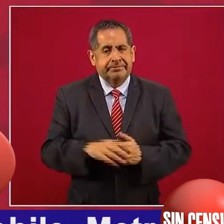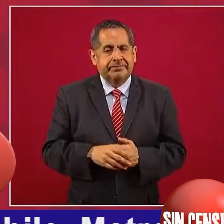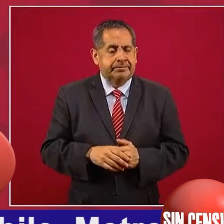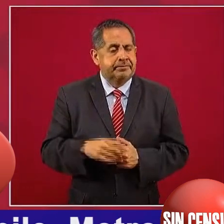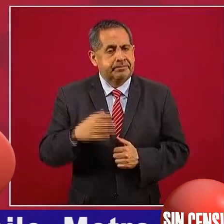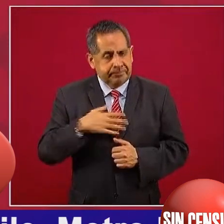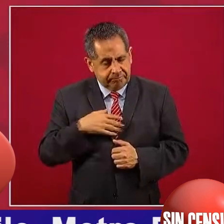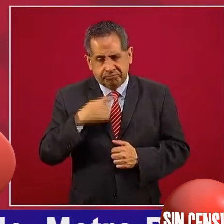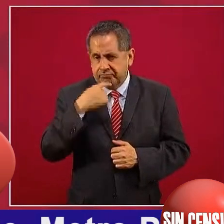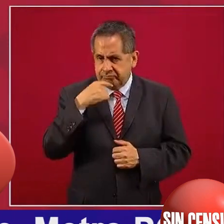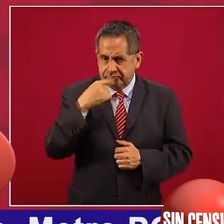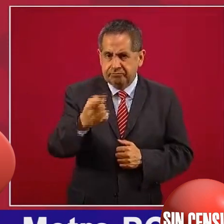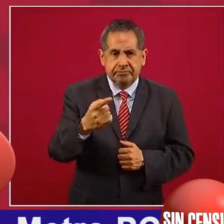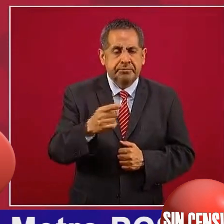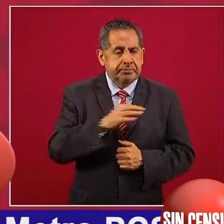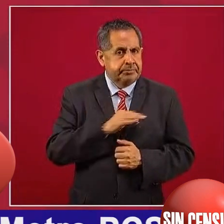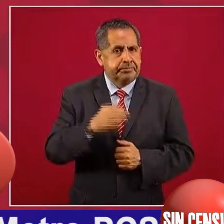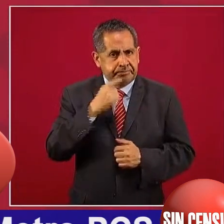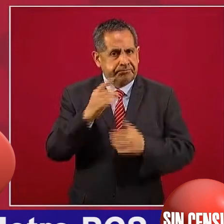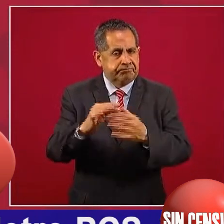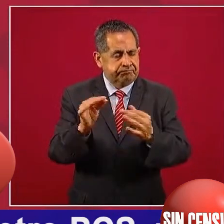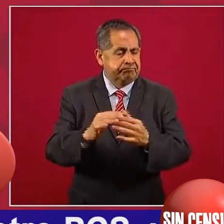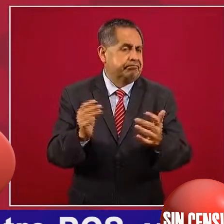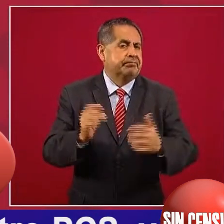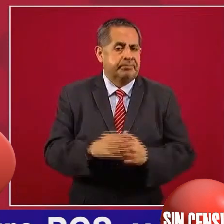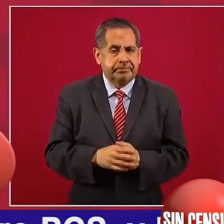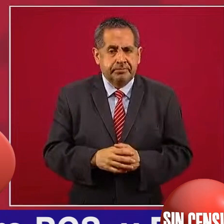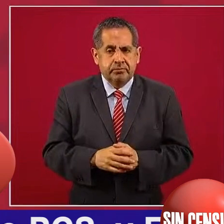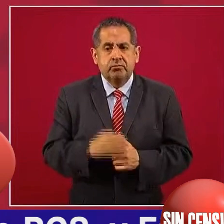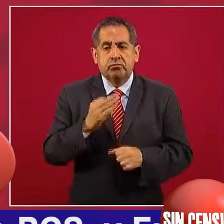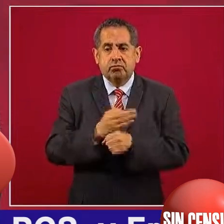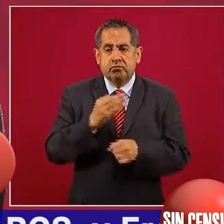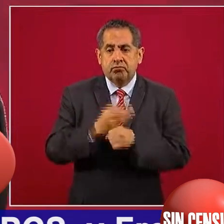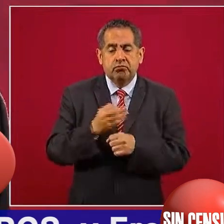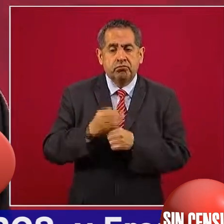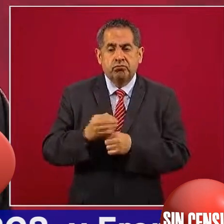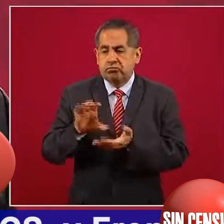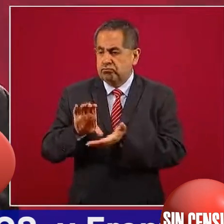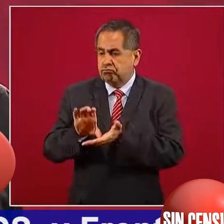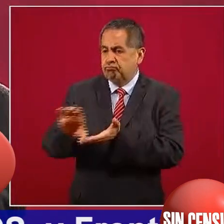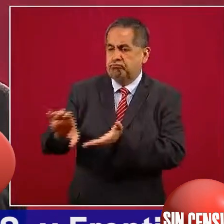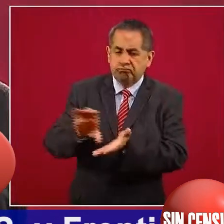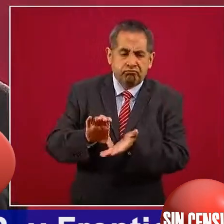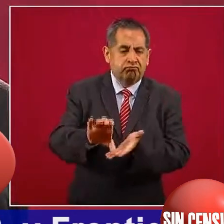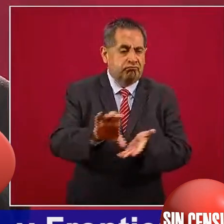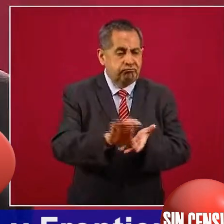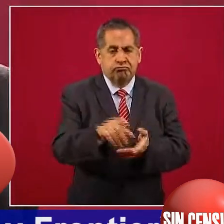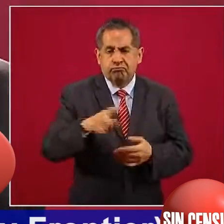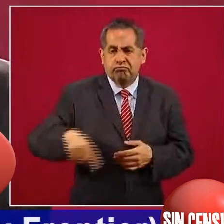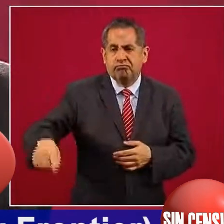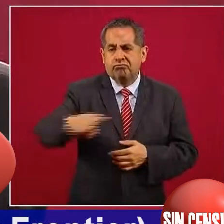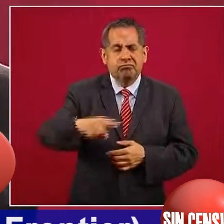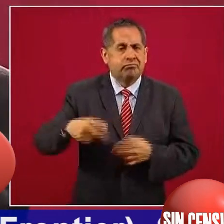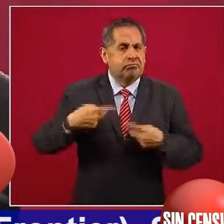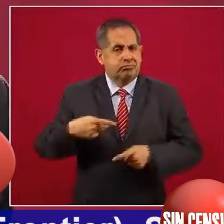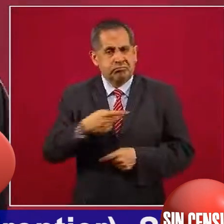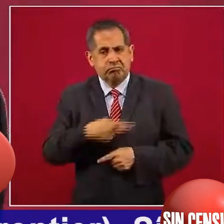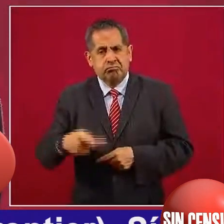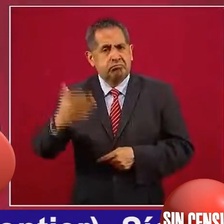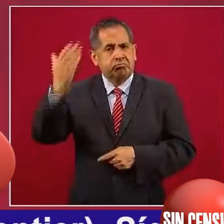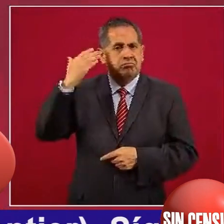Yo les puedo decir que se están entregando fondos y apoyos a los pobres como nunca,